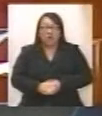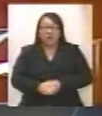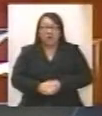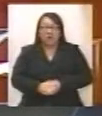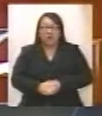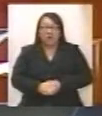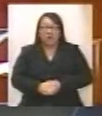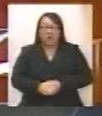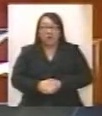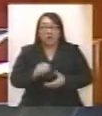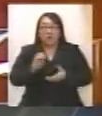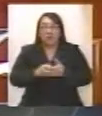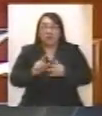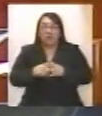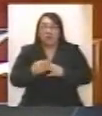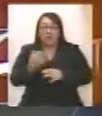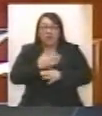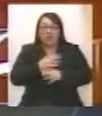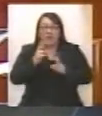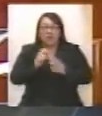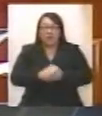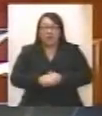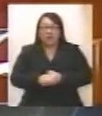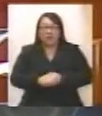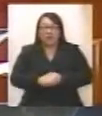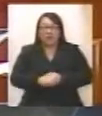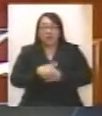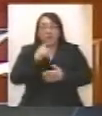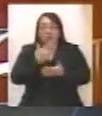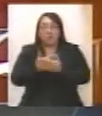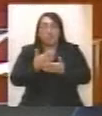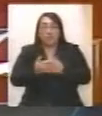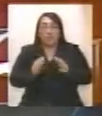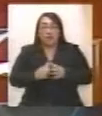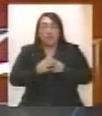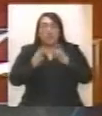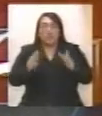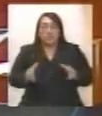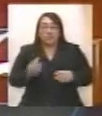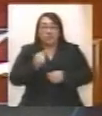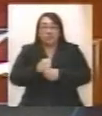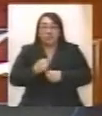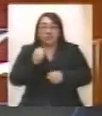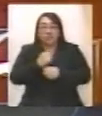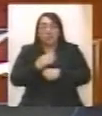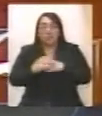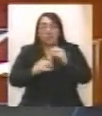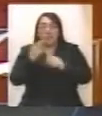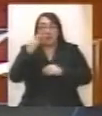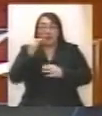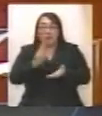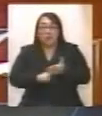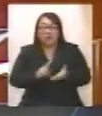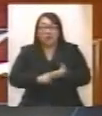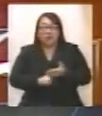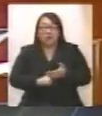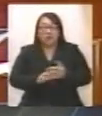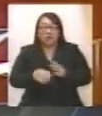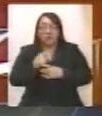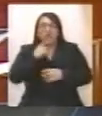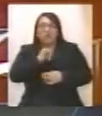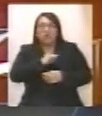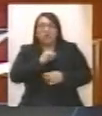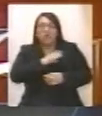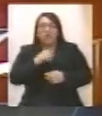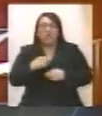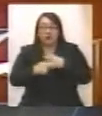La más reciente de estas iniciativas es la propuesta de ampliación del mecanismo Obras por Impuesto a las entidades del